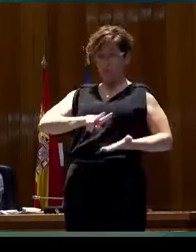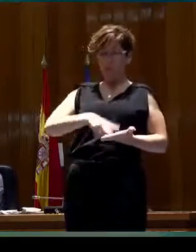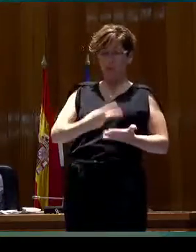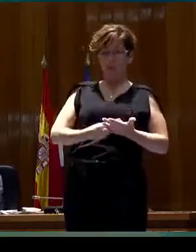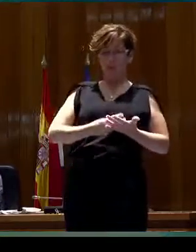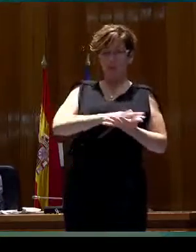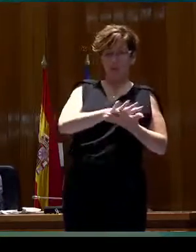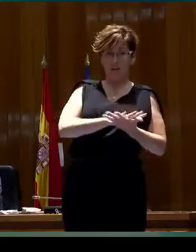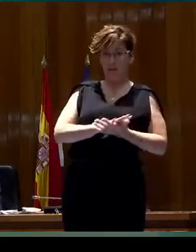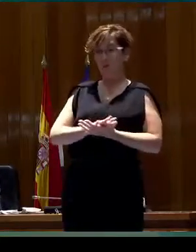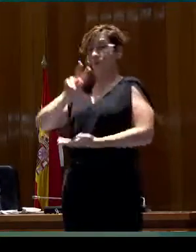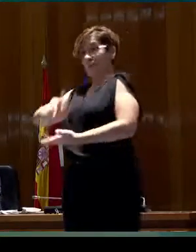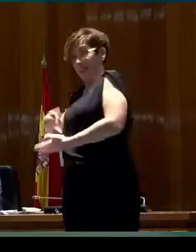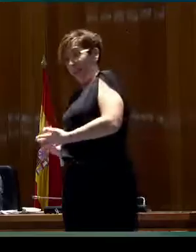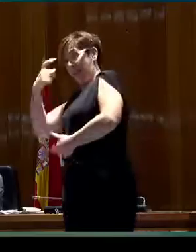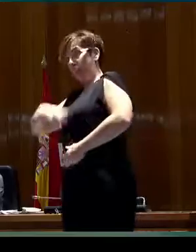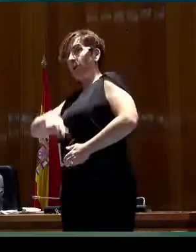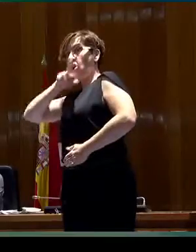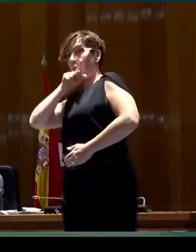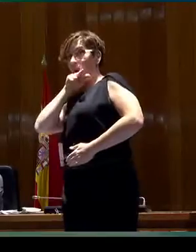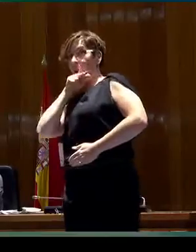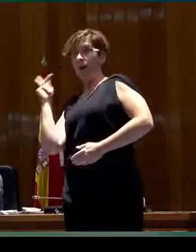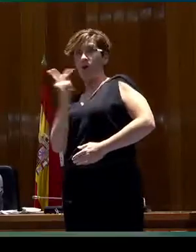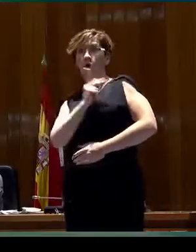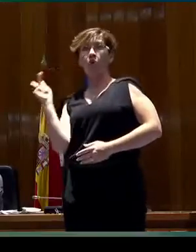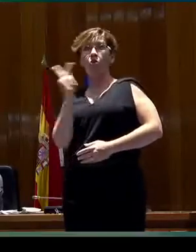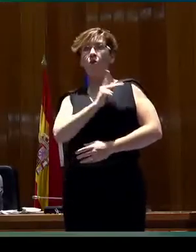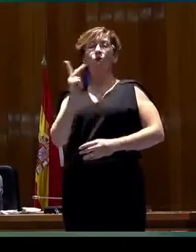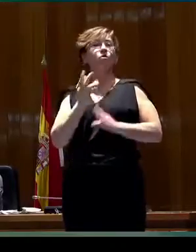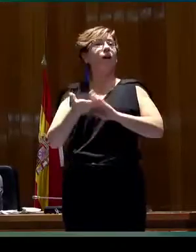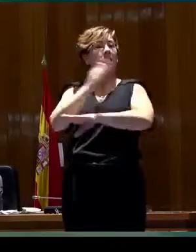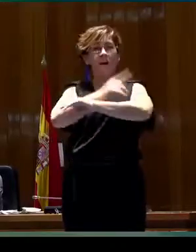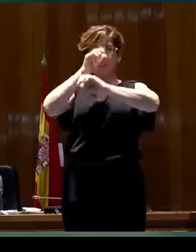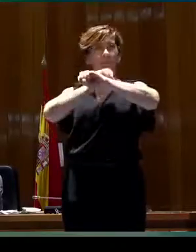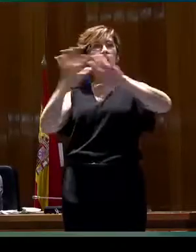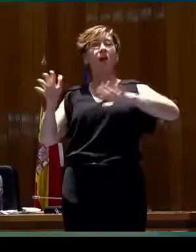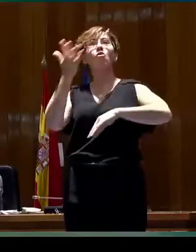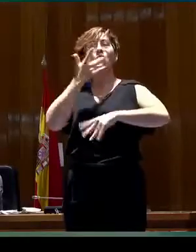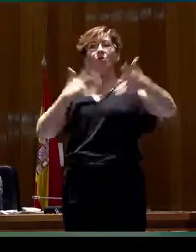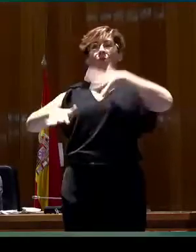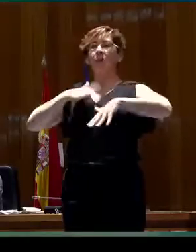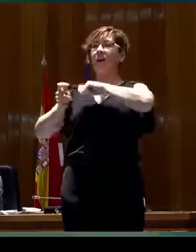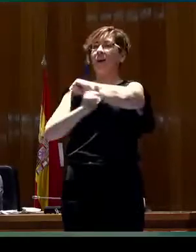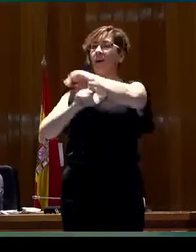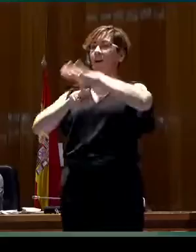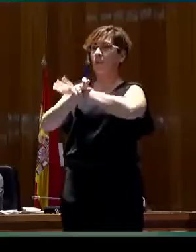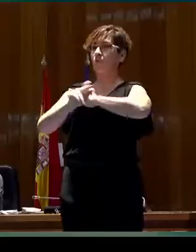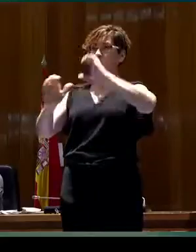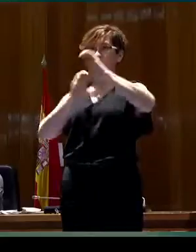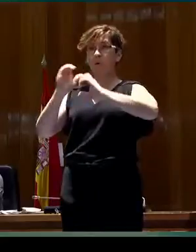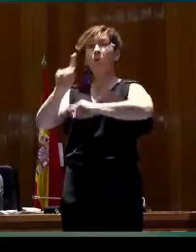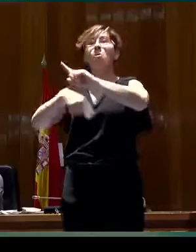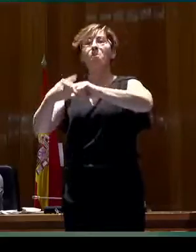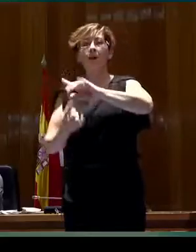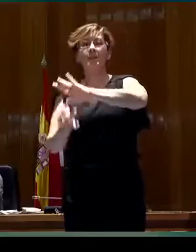lengua oral, pues tienen que estar en posesión de un determinado recursos comunicativos y desarrollar unas estrategias